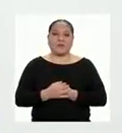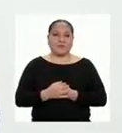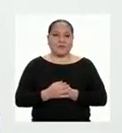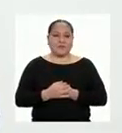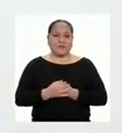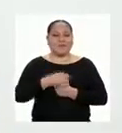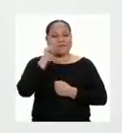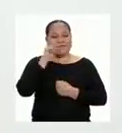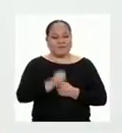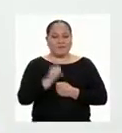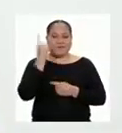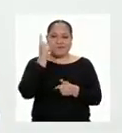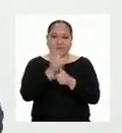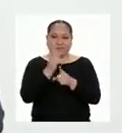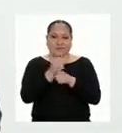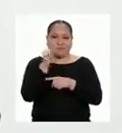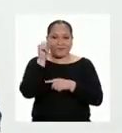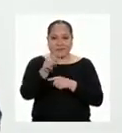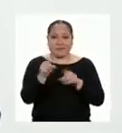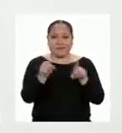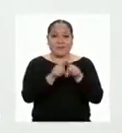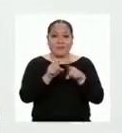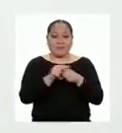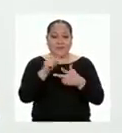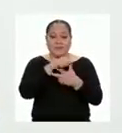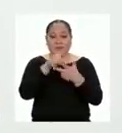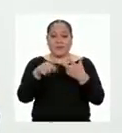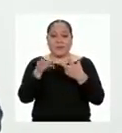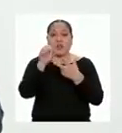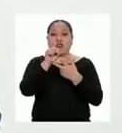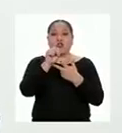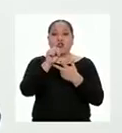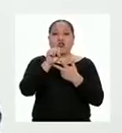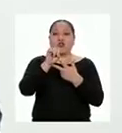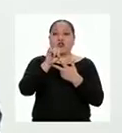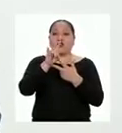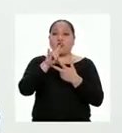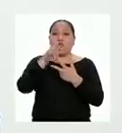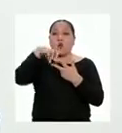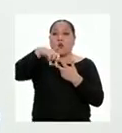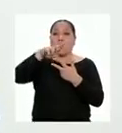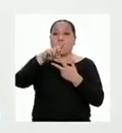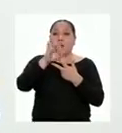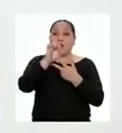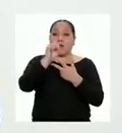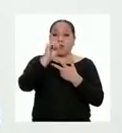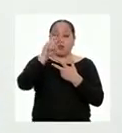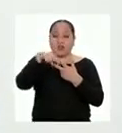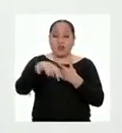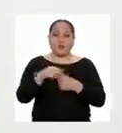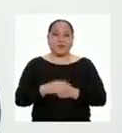muy bien, Yanira. Ahí también aplicas la técnica de supresión. Ahora vamos con el segundo párrafo del segundo